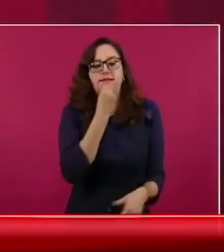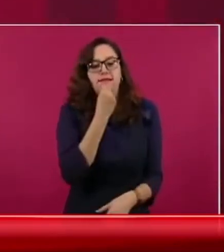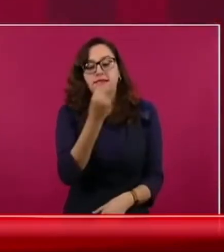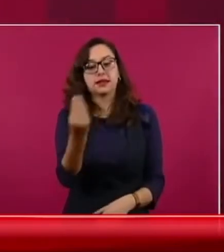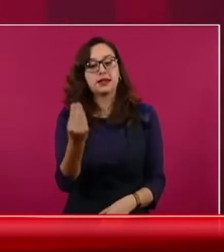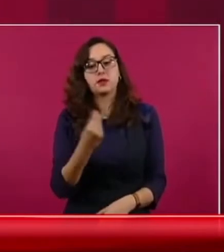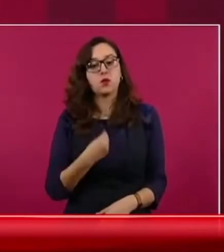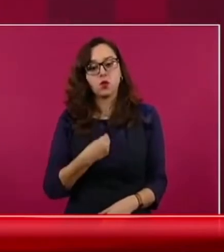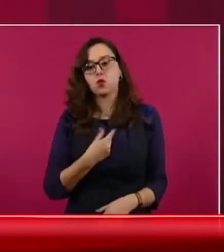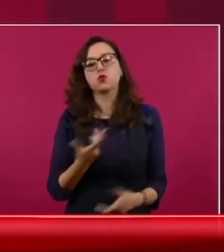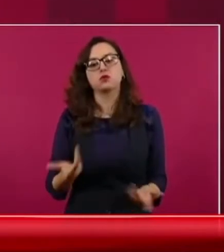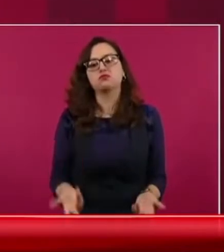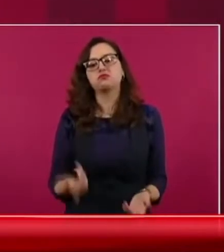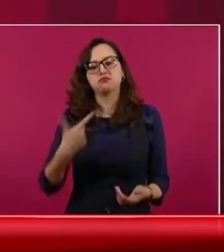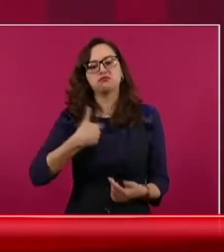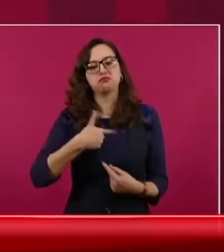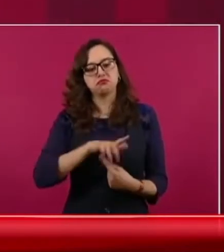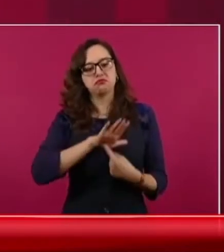porque no les gusta,